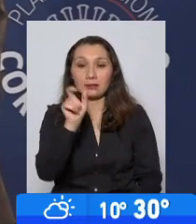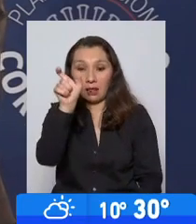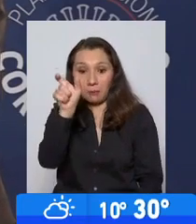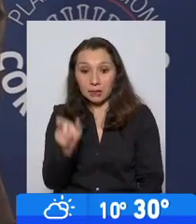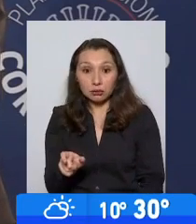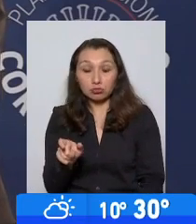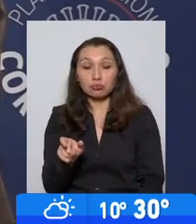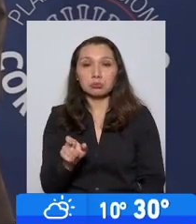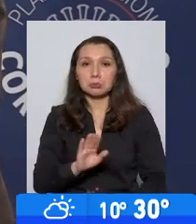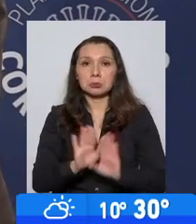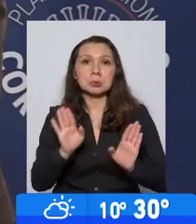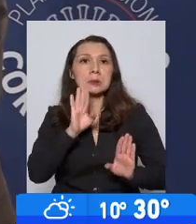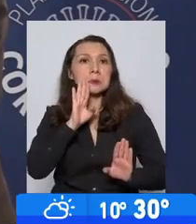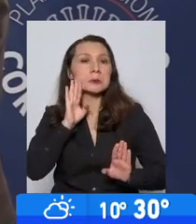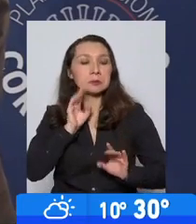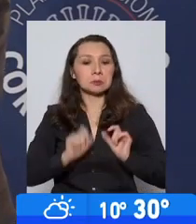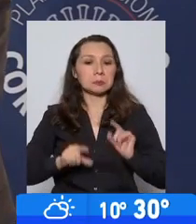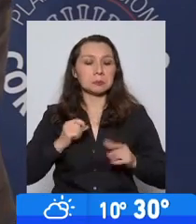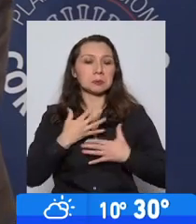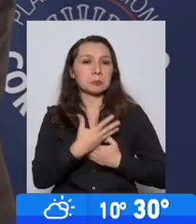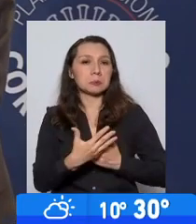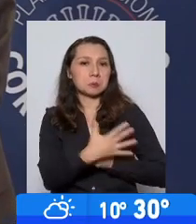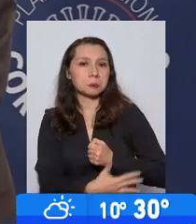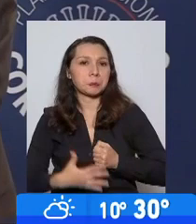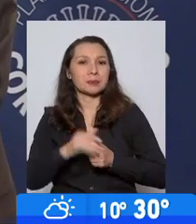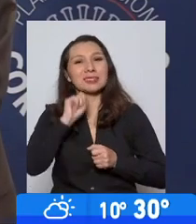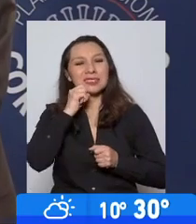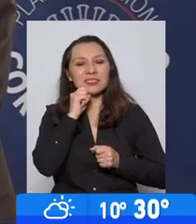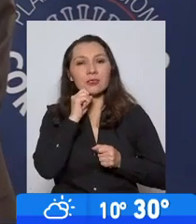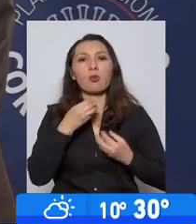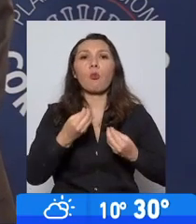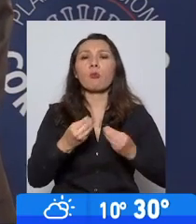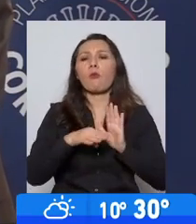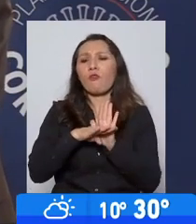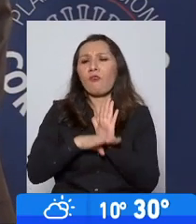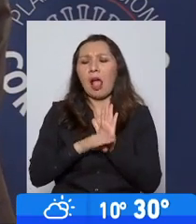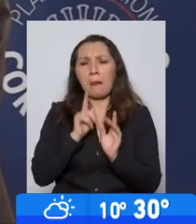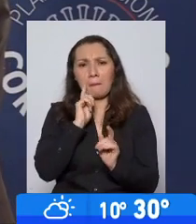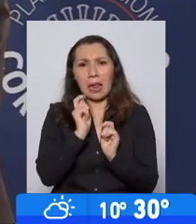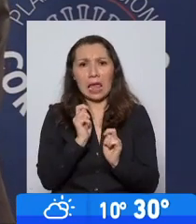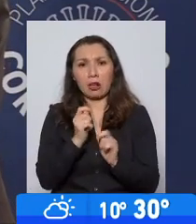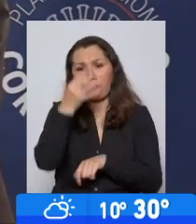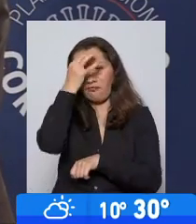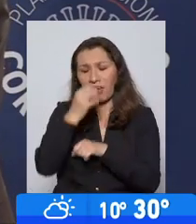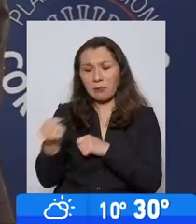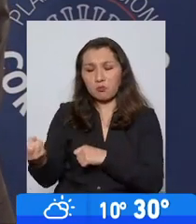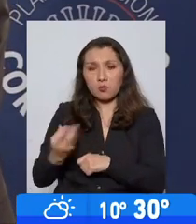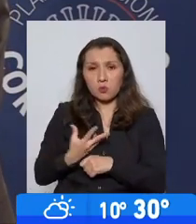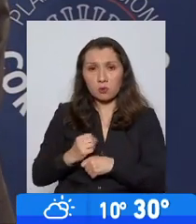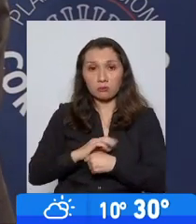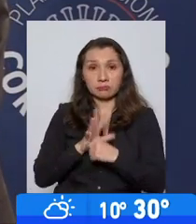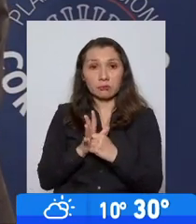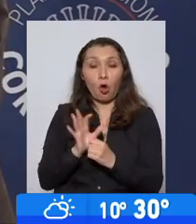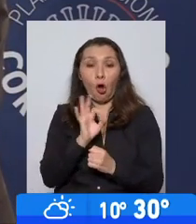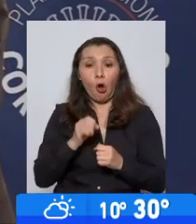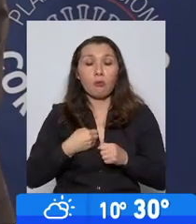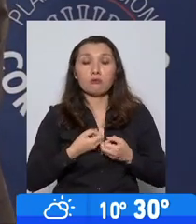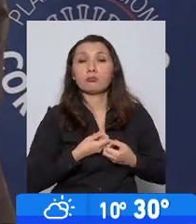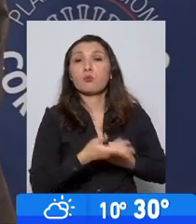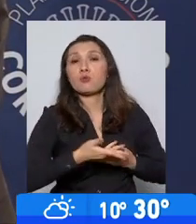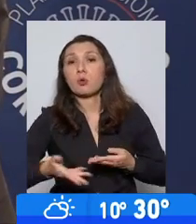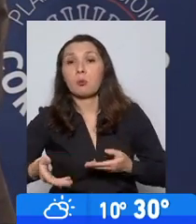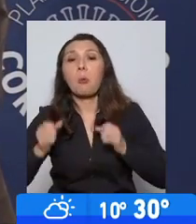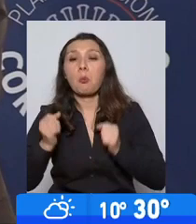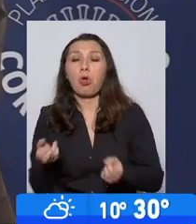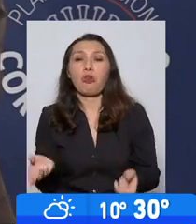persona está inmune, comillas, está con un muy bajo riesgo de enfermarse o enfermar y pueda